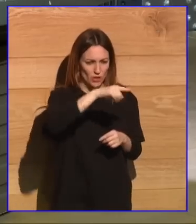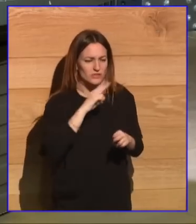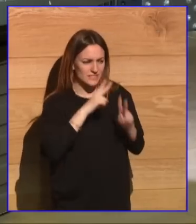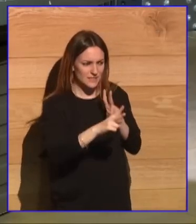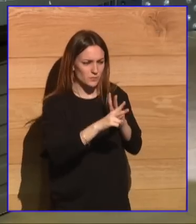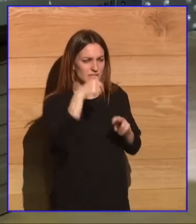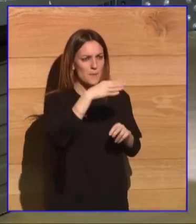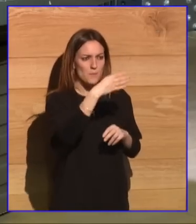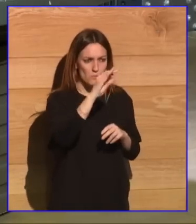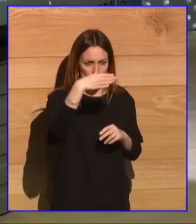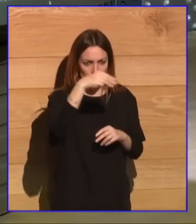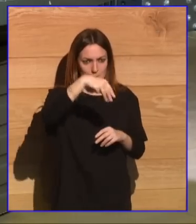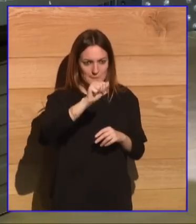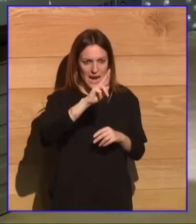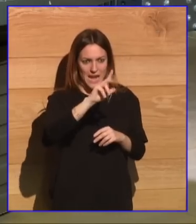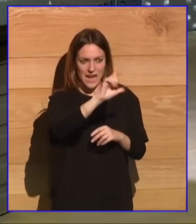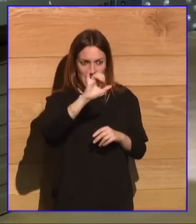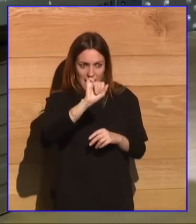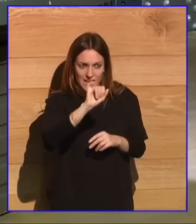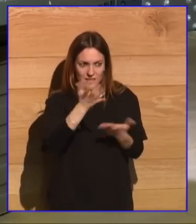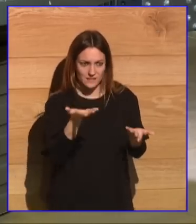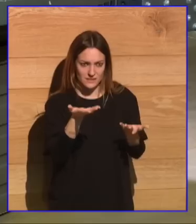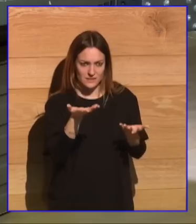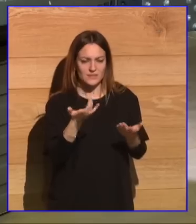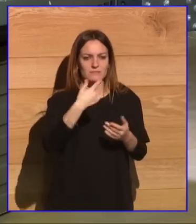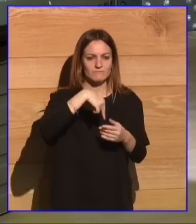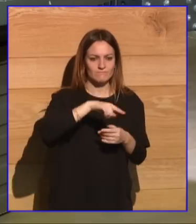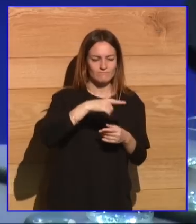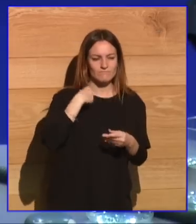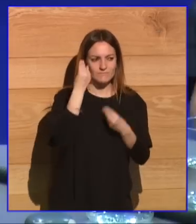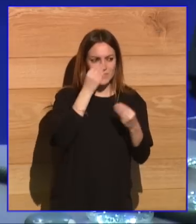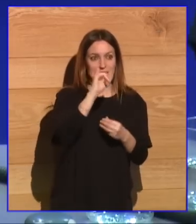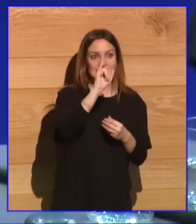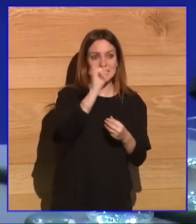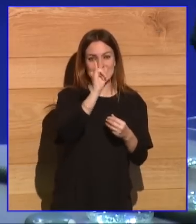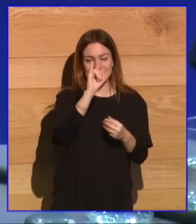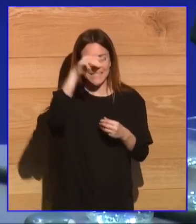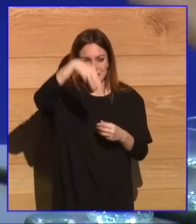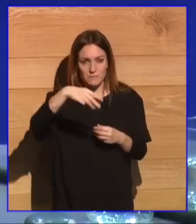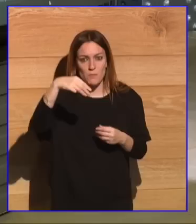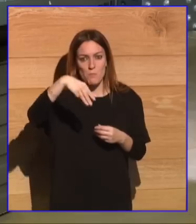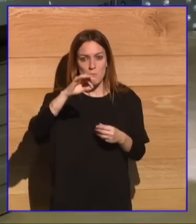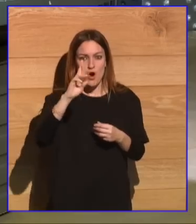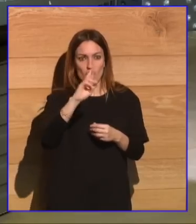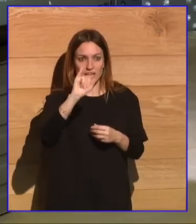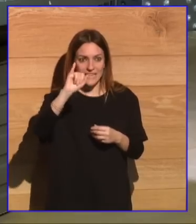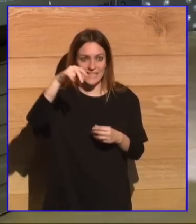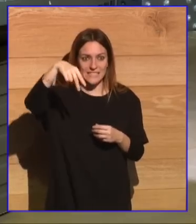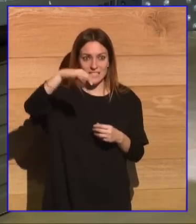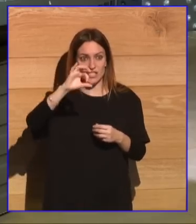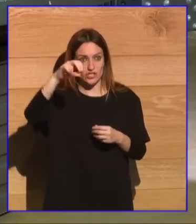Marley. Yo estaba pensando en Jim Morrison. Claro, yo estaba pensando en John Fitzgerald